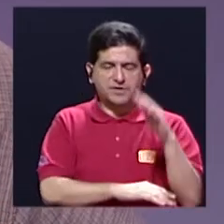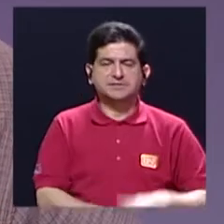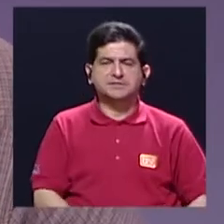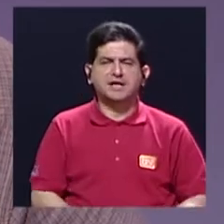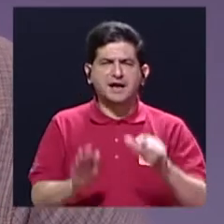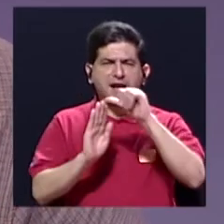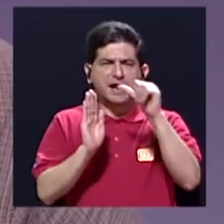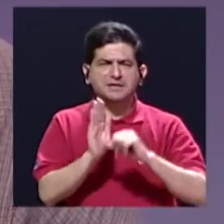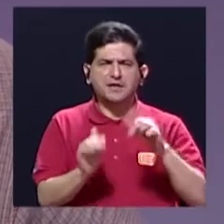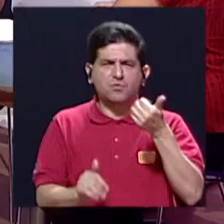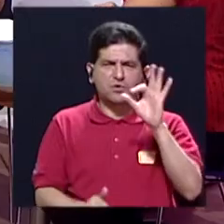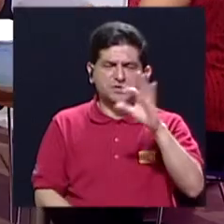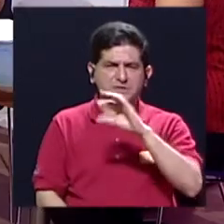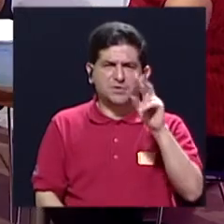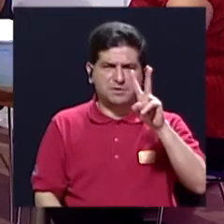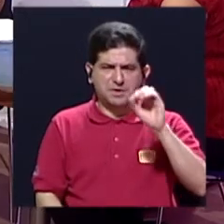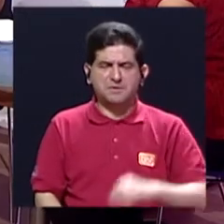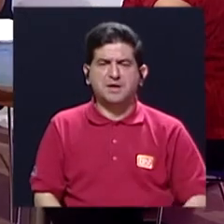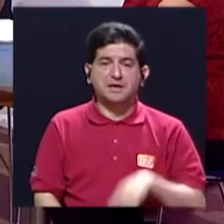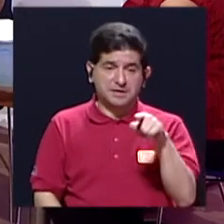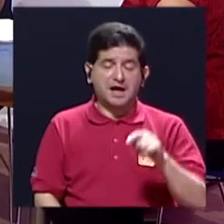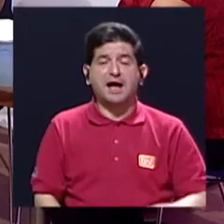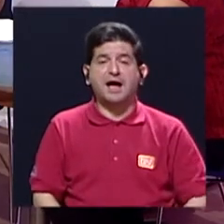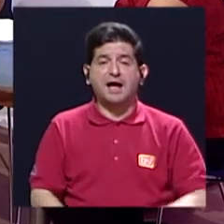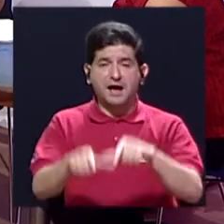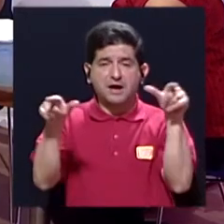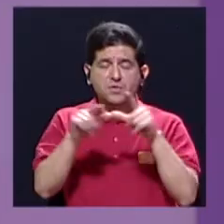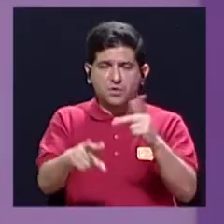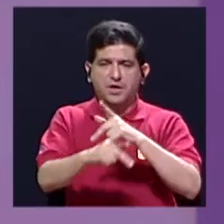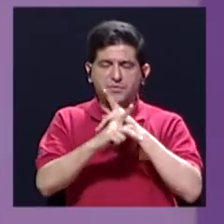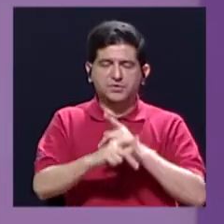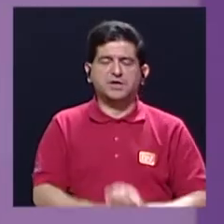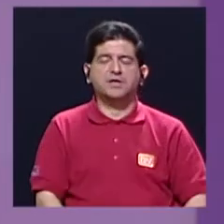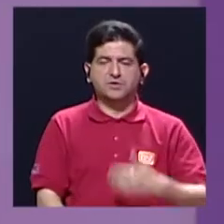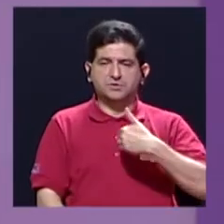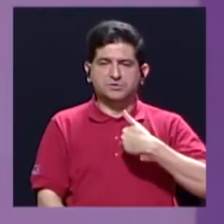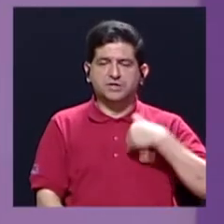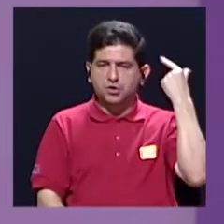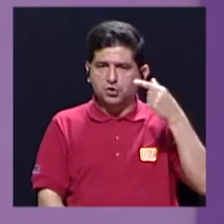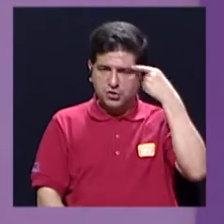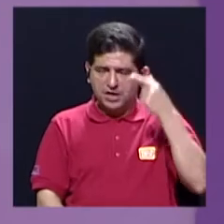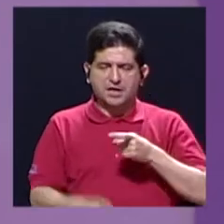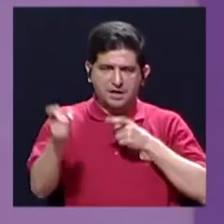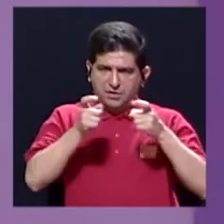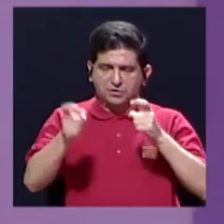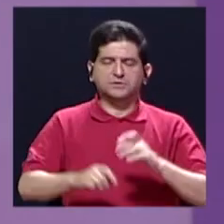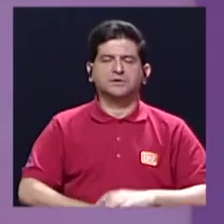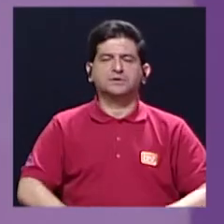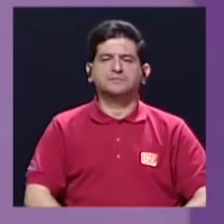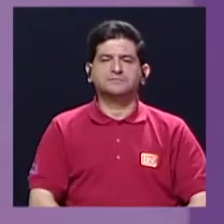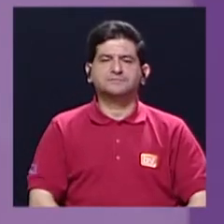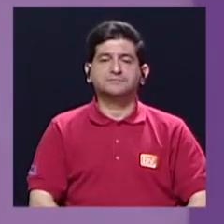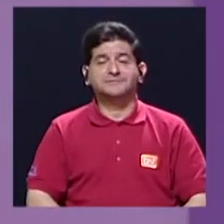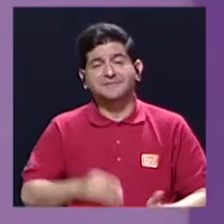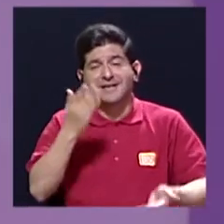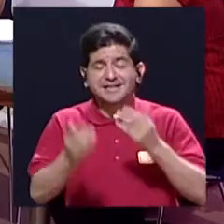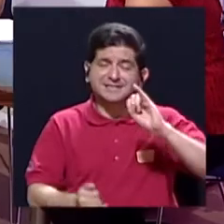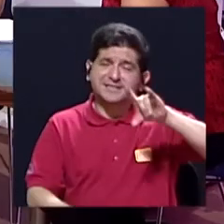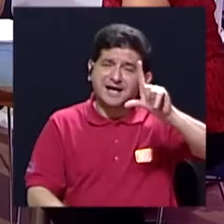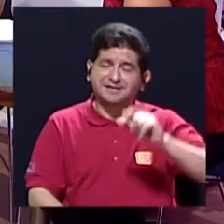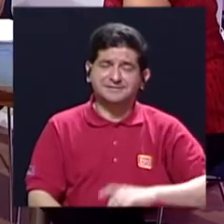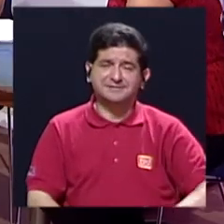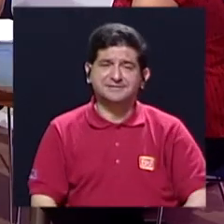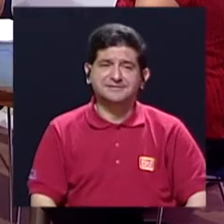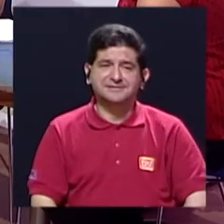natural todo bosque dentro de una zona que es del Estado. Lo que no... no, tal vez... No,